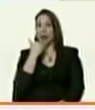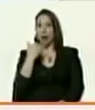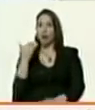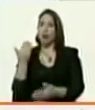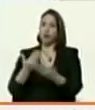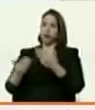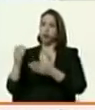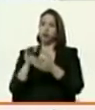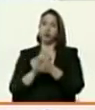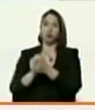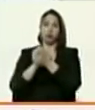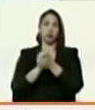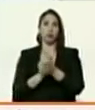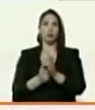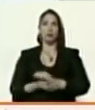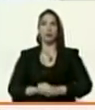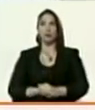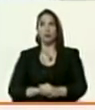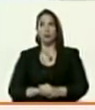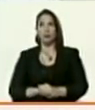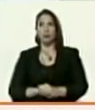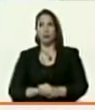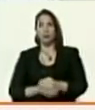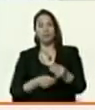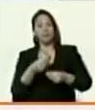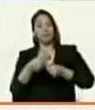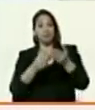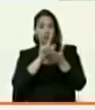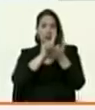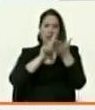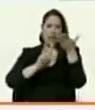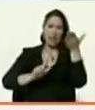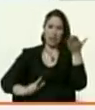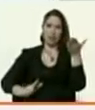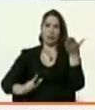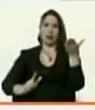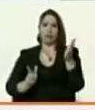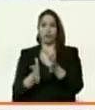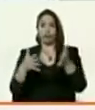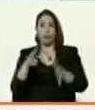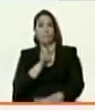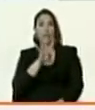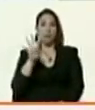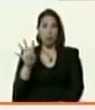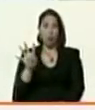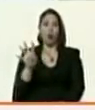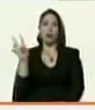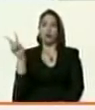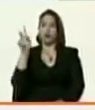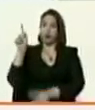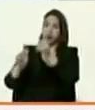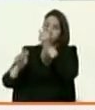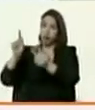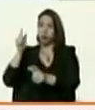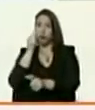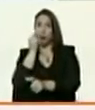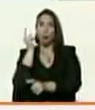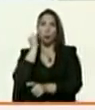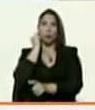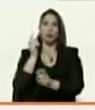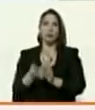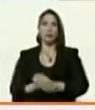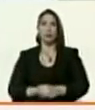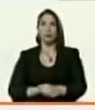lo tanto, si hacemos una lista global a estos 24 venezolanos y venezolanas